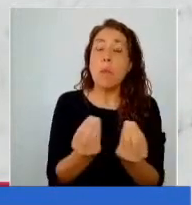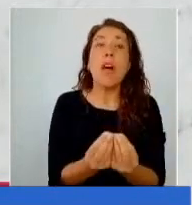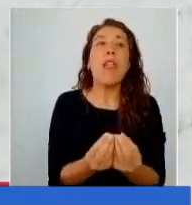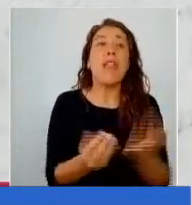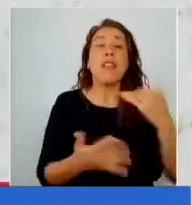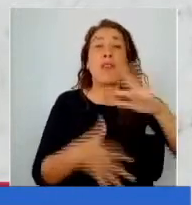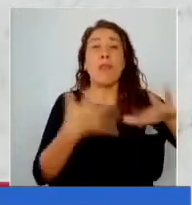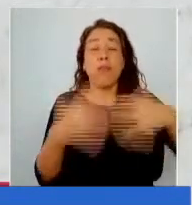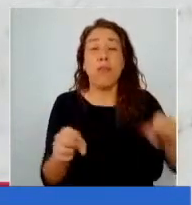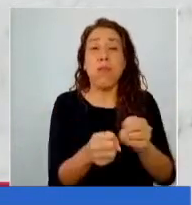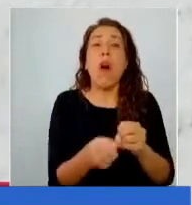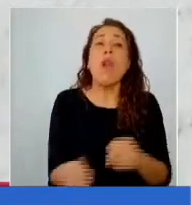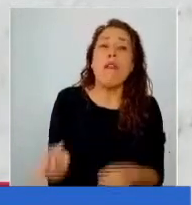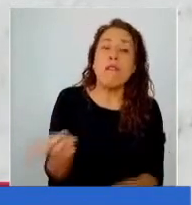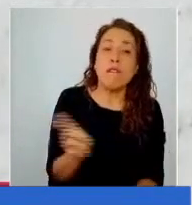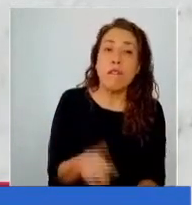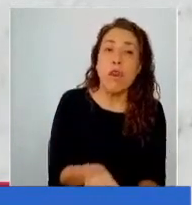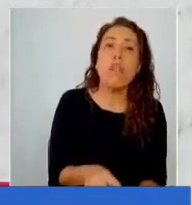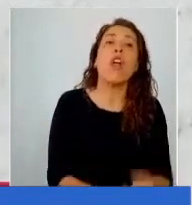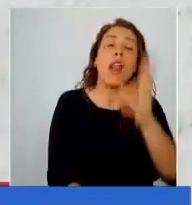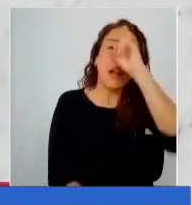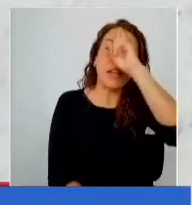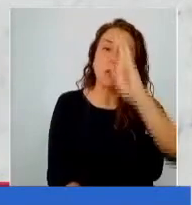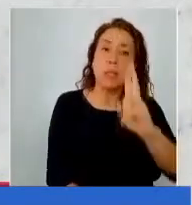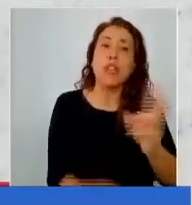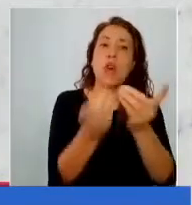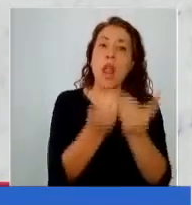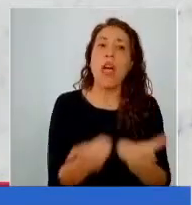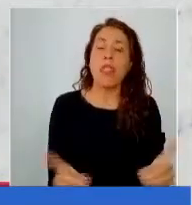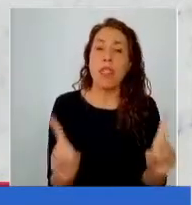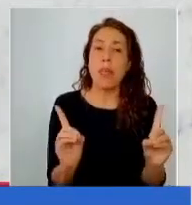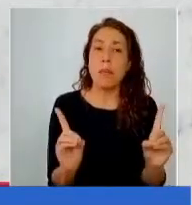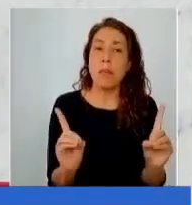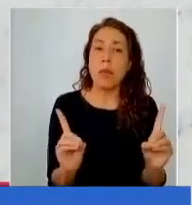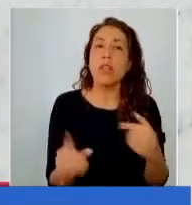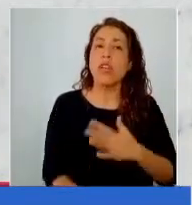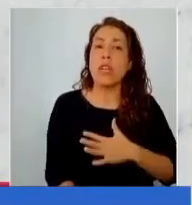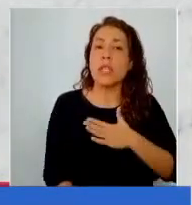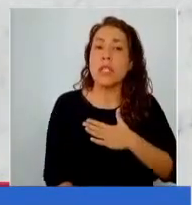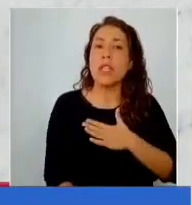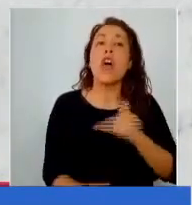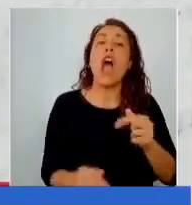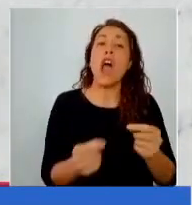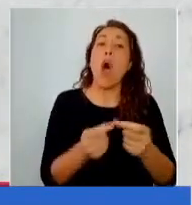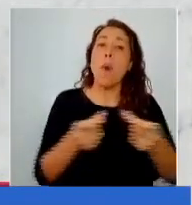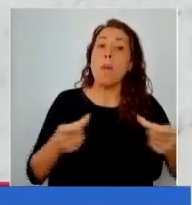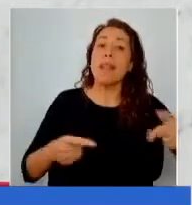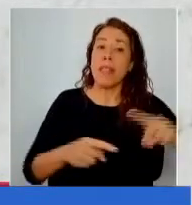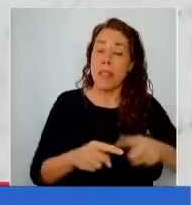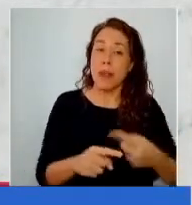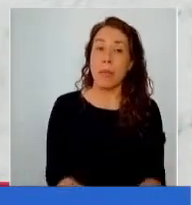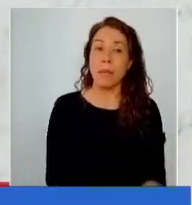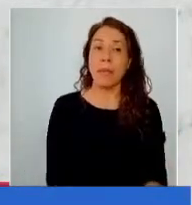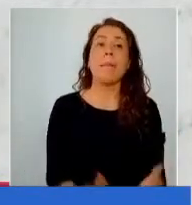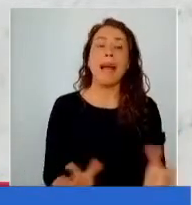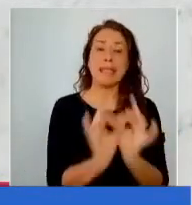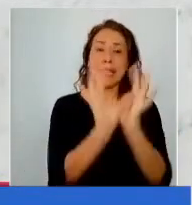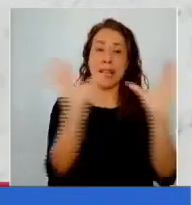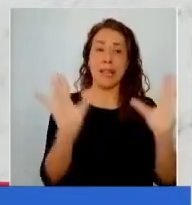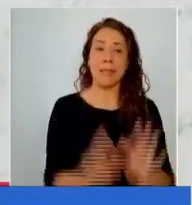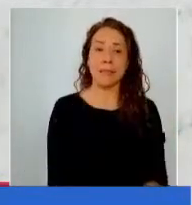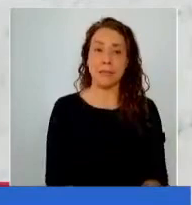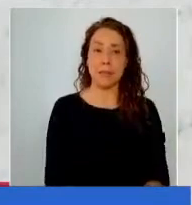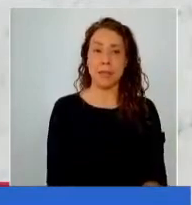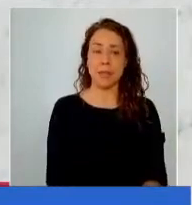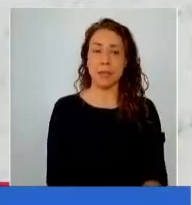y el respeto a la democracia yo siento que se acrecenta con mayor claridad no es